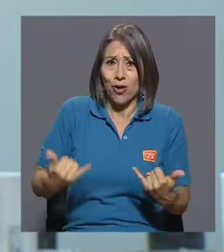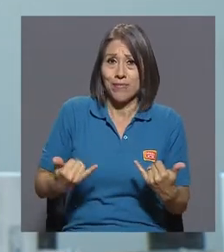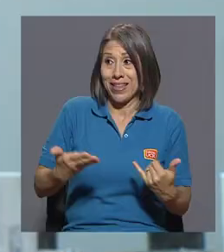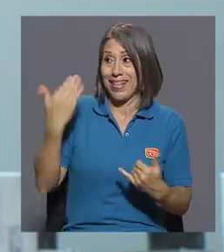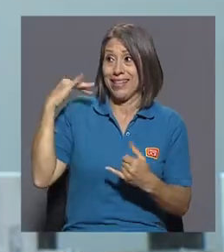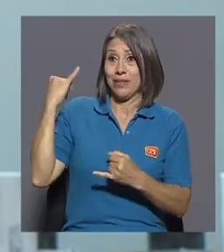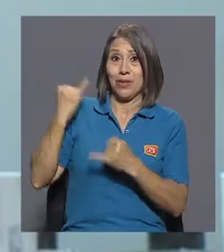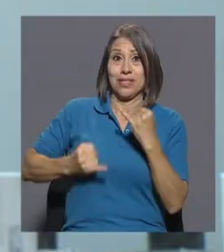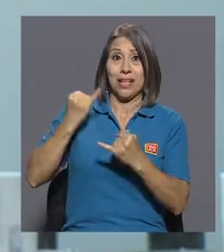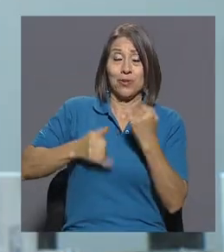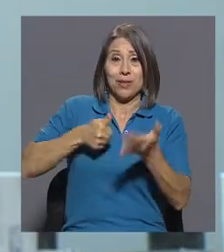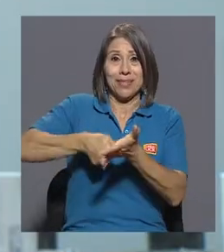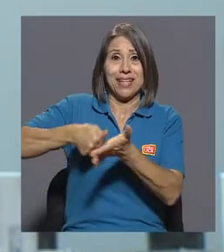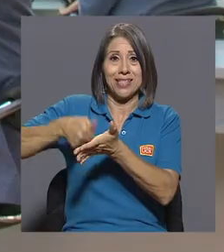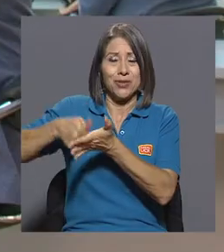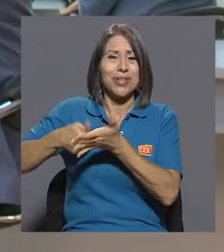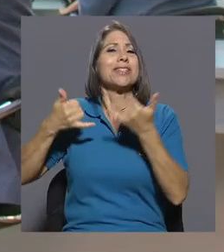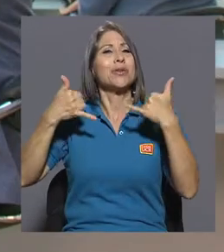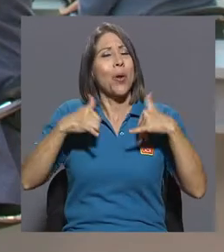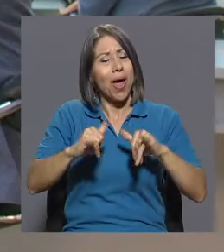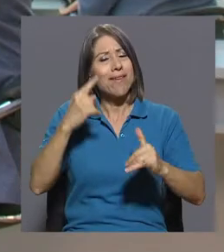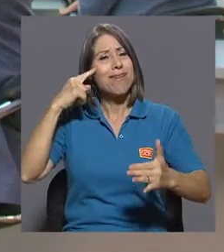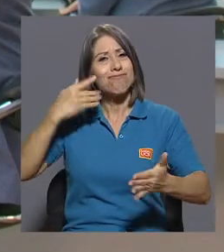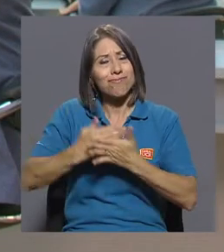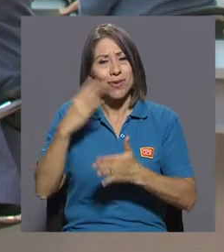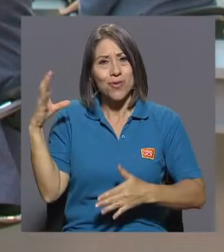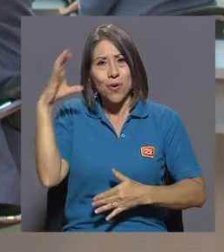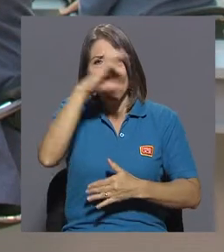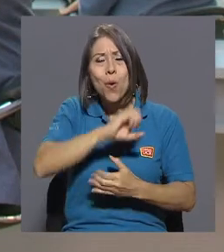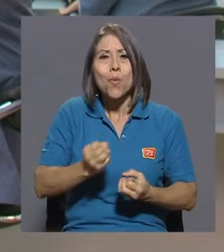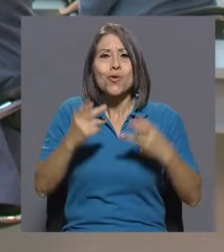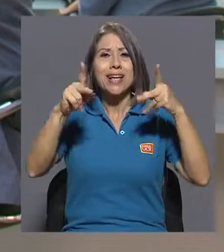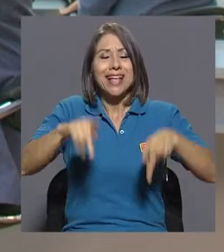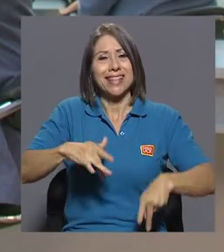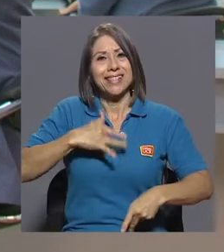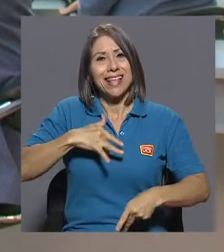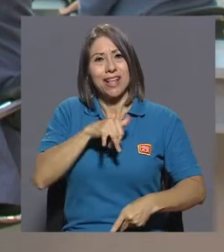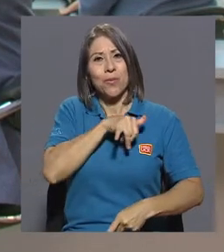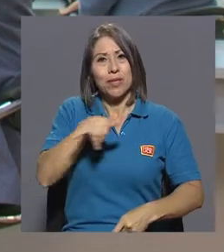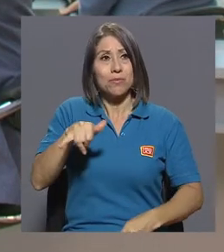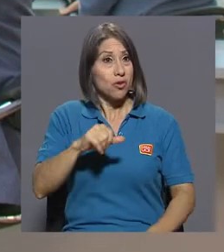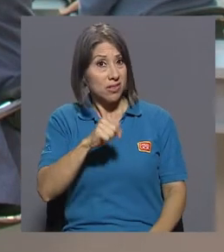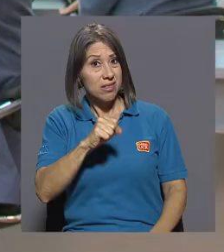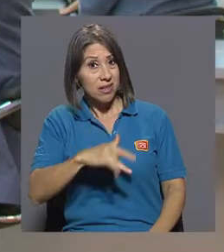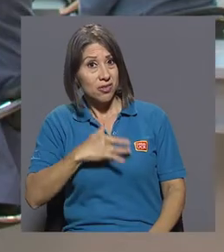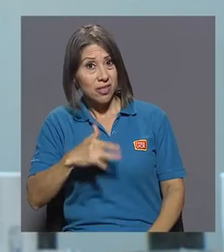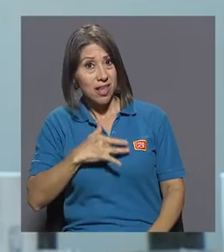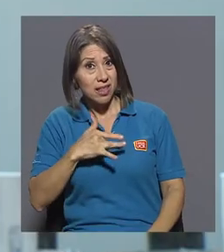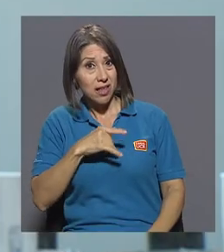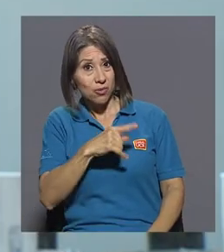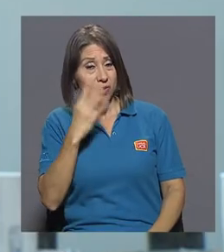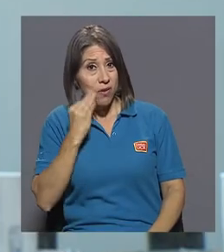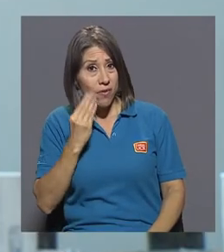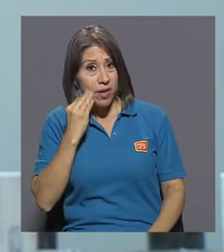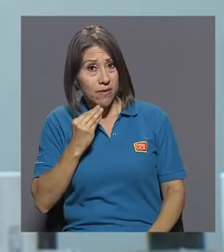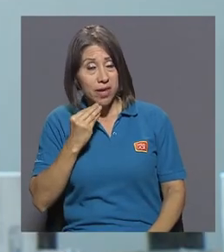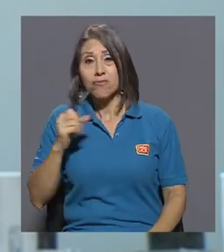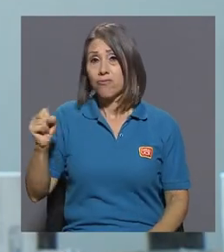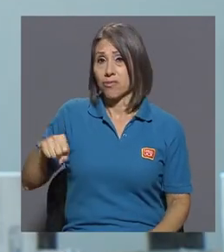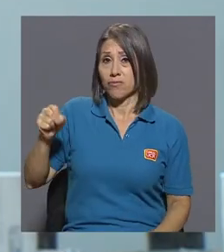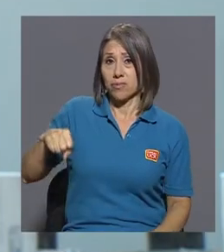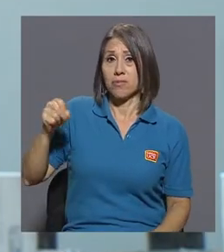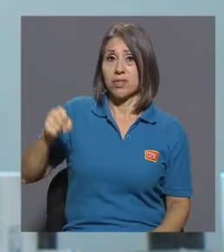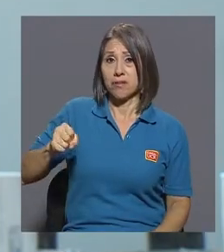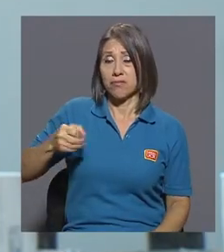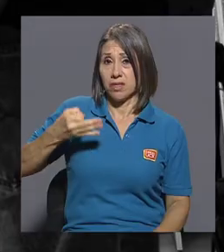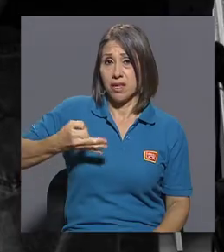que es evidente que todavía mucha gente siente lo mismo. ¿Lo siente? Sí, así. Claro. ¿Lo vive? Sí. ¿Día a día? Sí, sí.